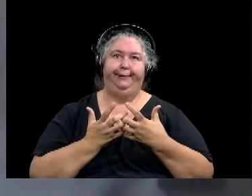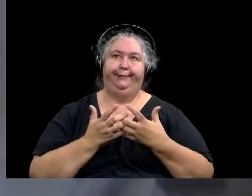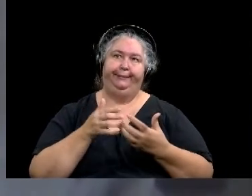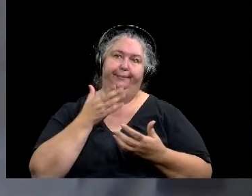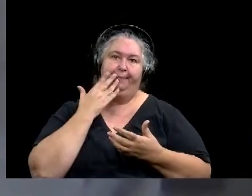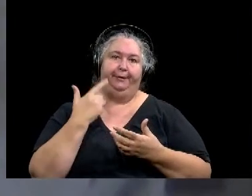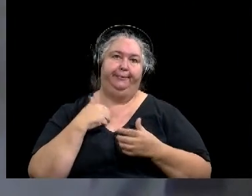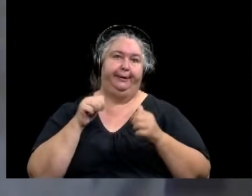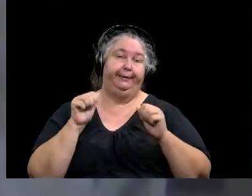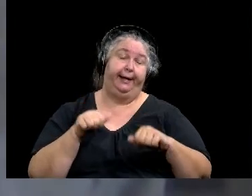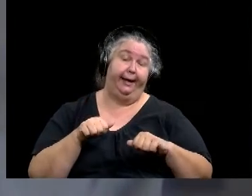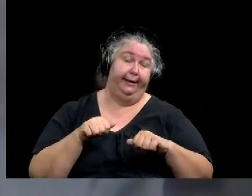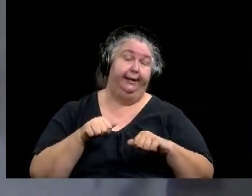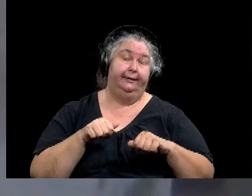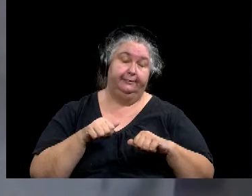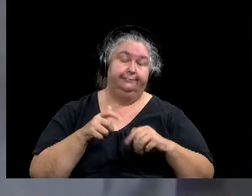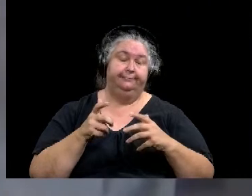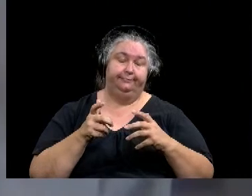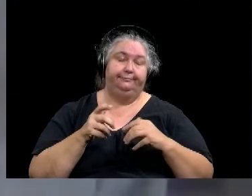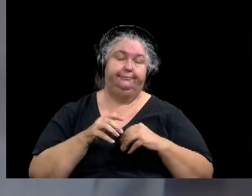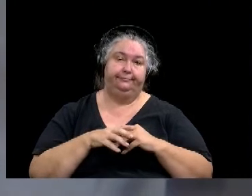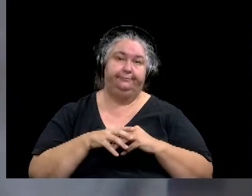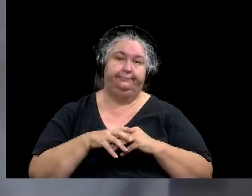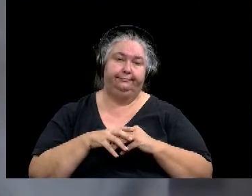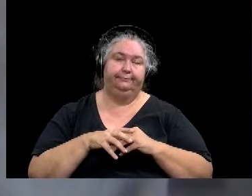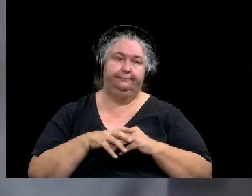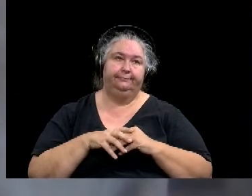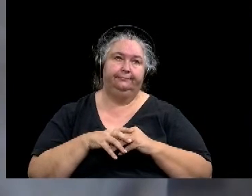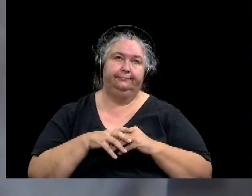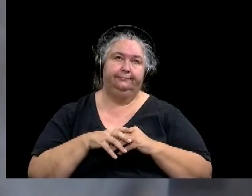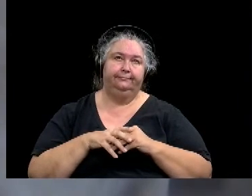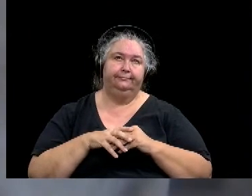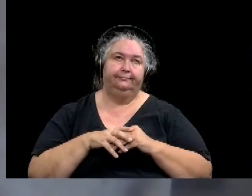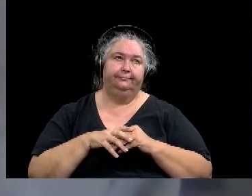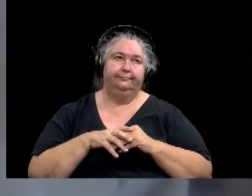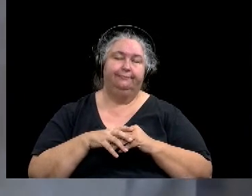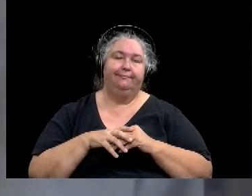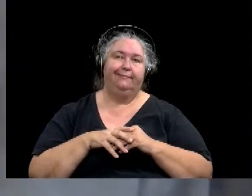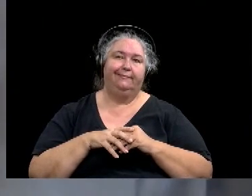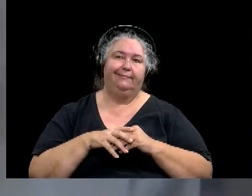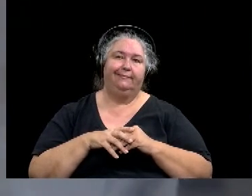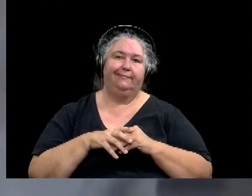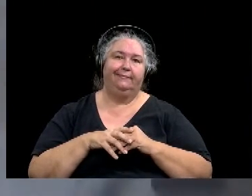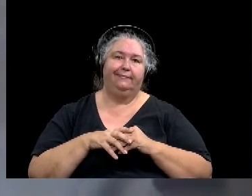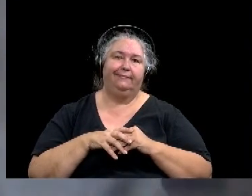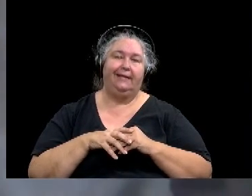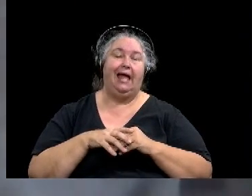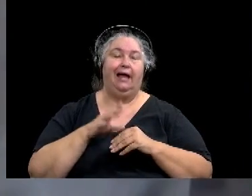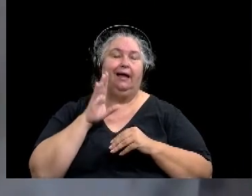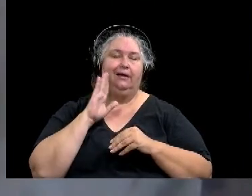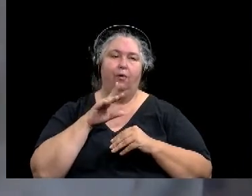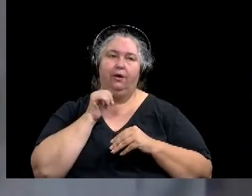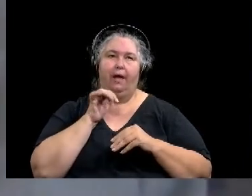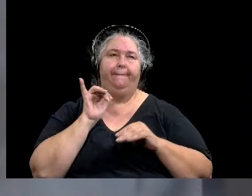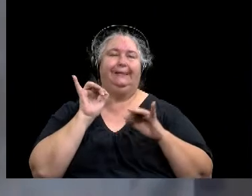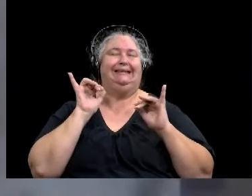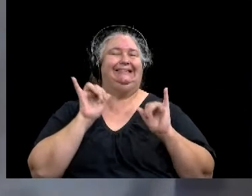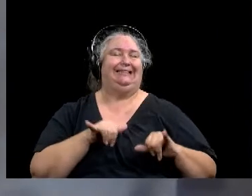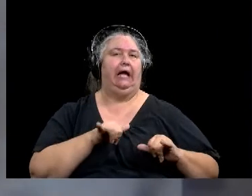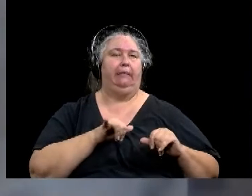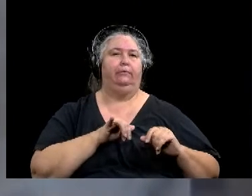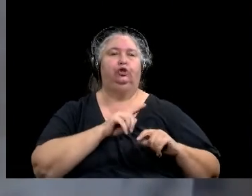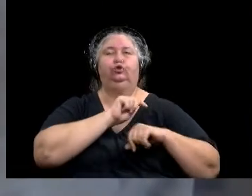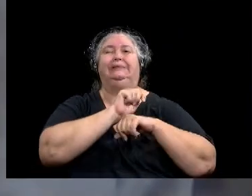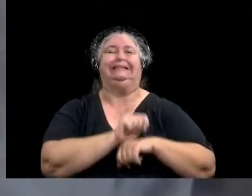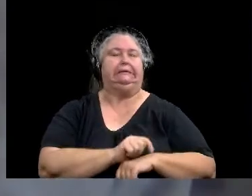lo que tenemos qué cómo darle lo mejor de el día de